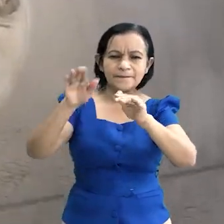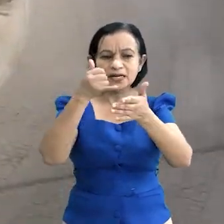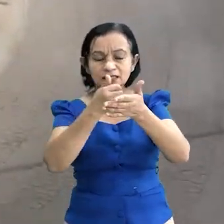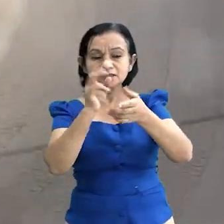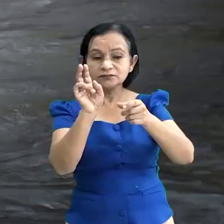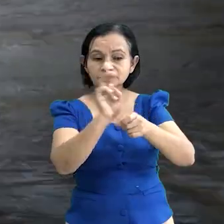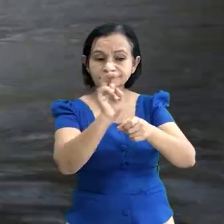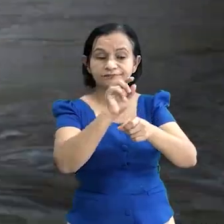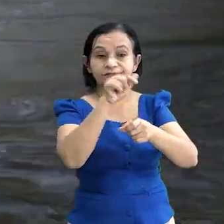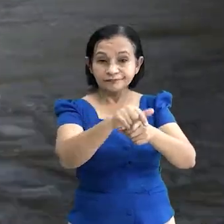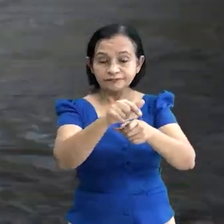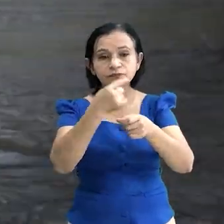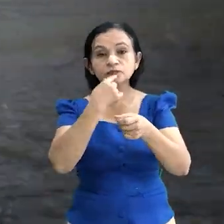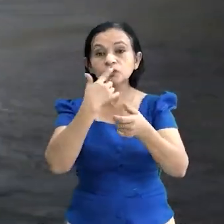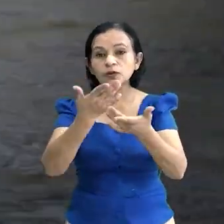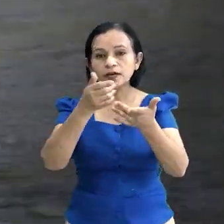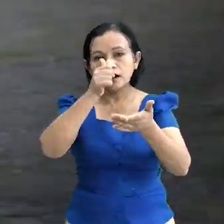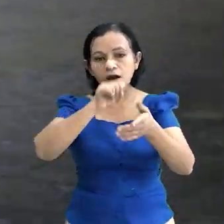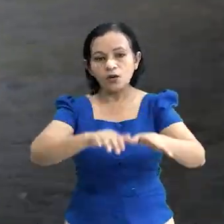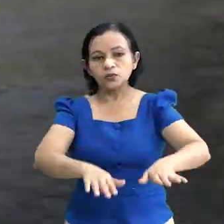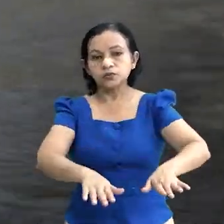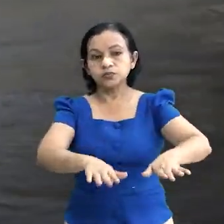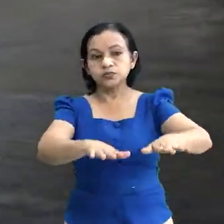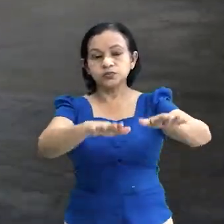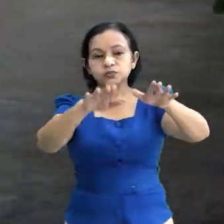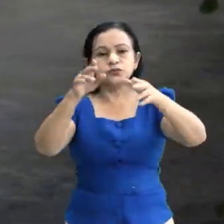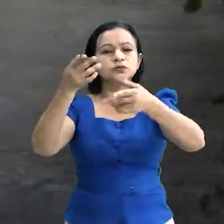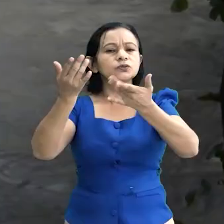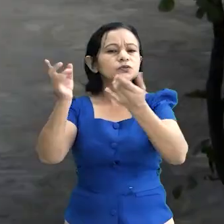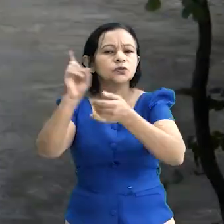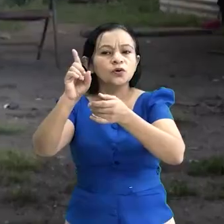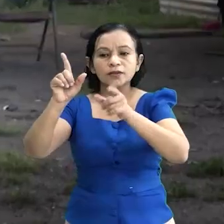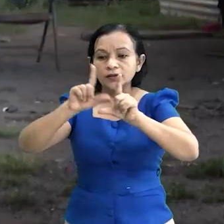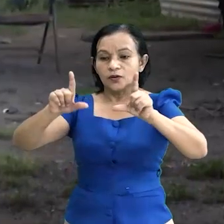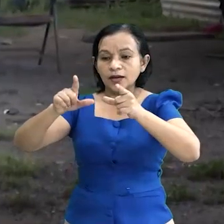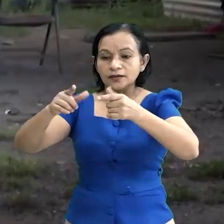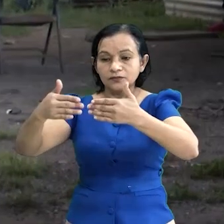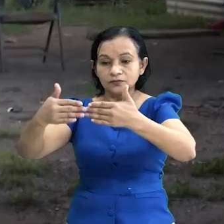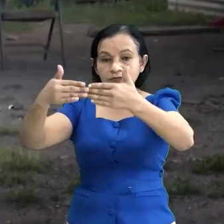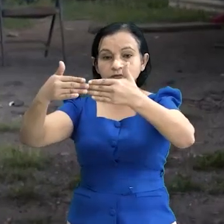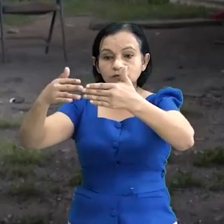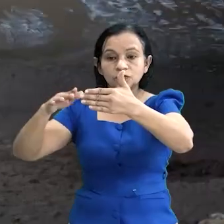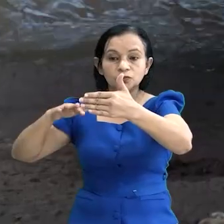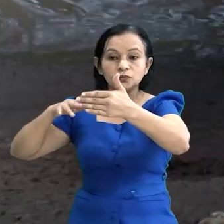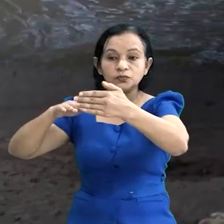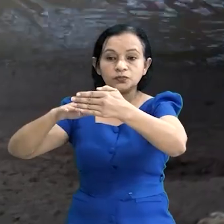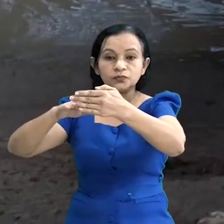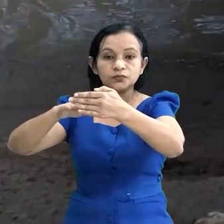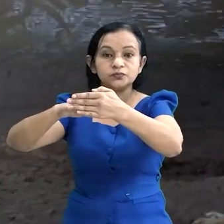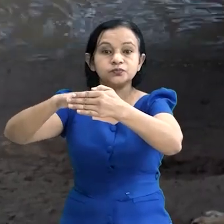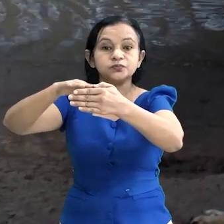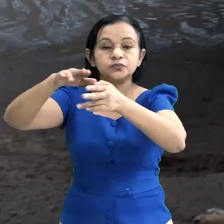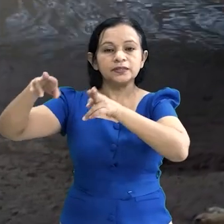las autoridades por el aumento de las aguas del embalse de Las Canoas, afectando a comunidades ubicadas a la ribera del